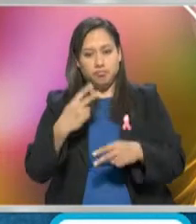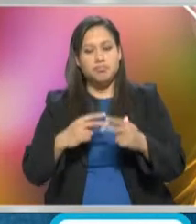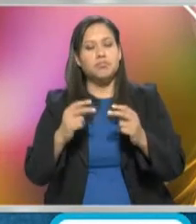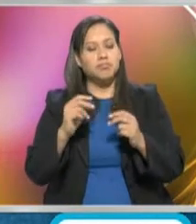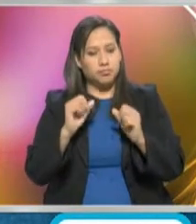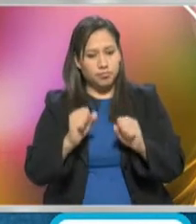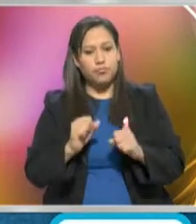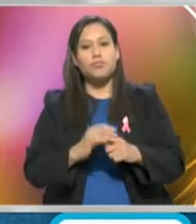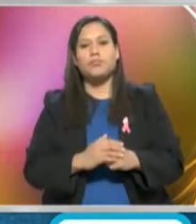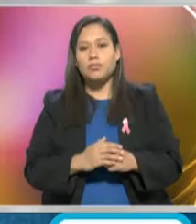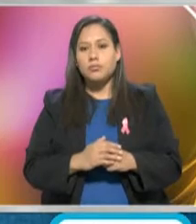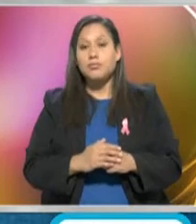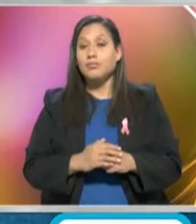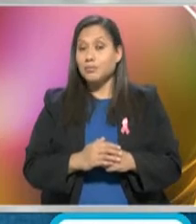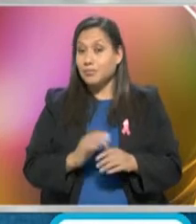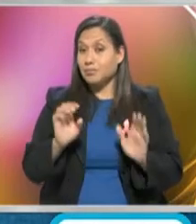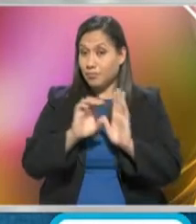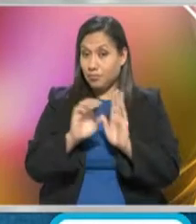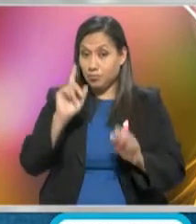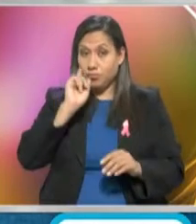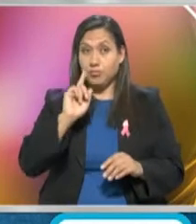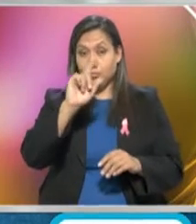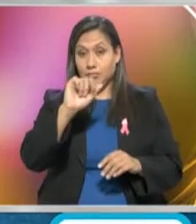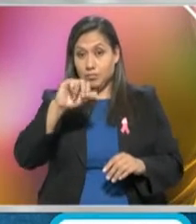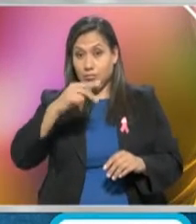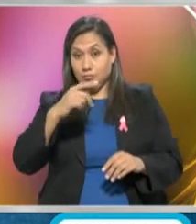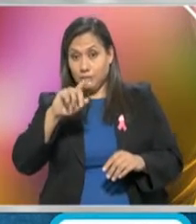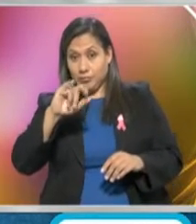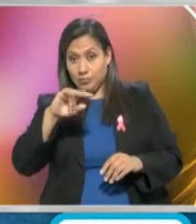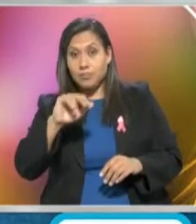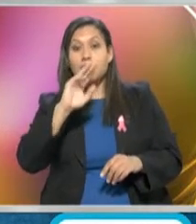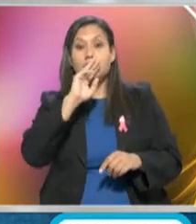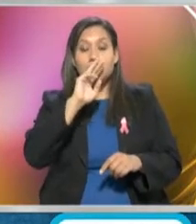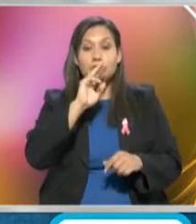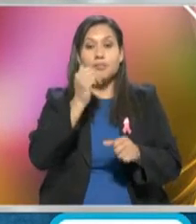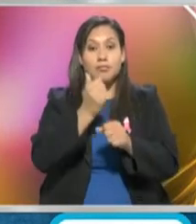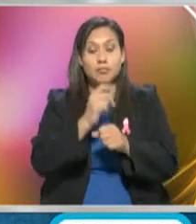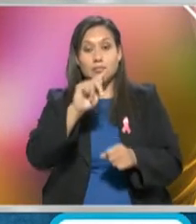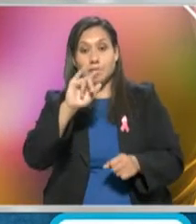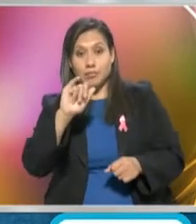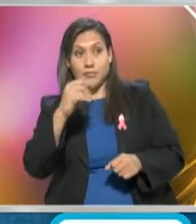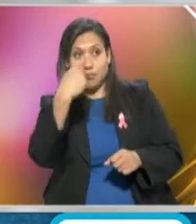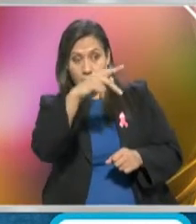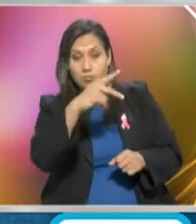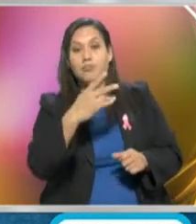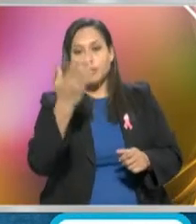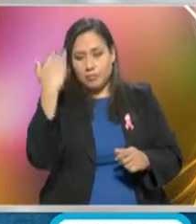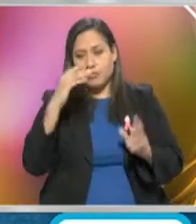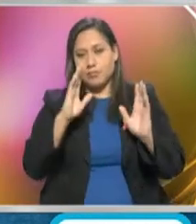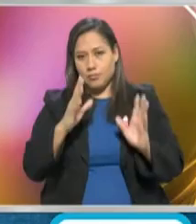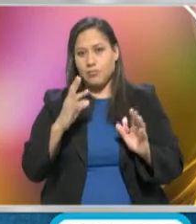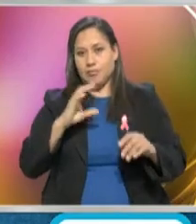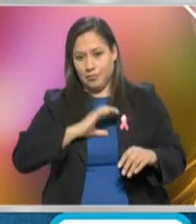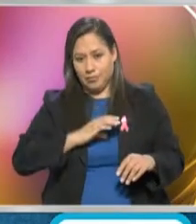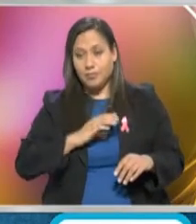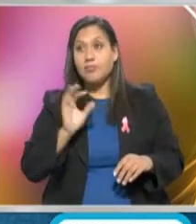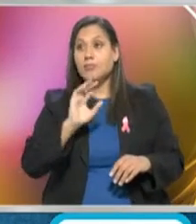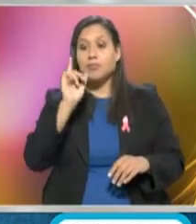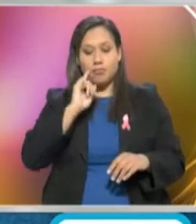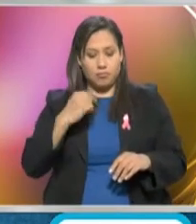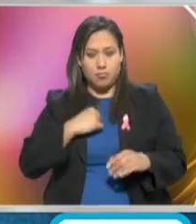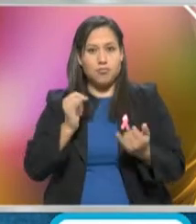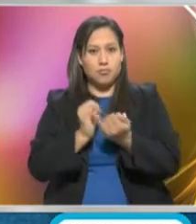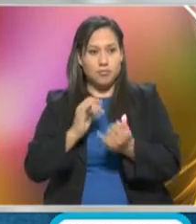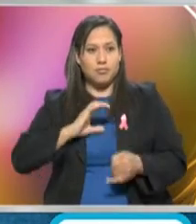aquí, sabemos que el caso de Angelina Jolie, su mamá, su abuela, su tía habían tenido, entonces posiblemente ella también